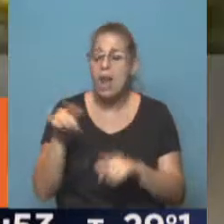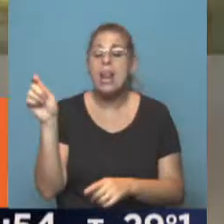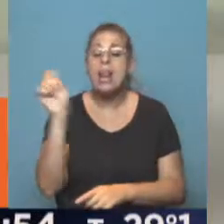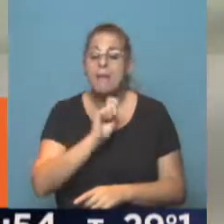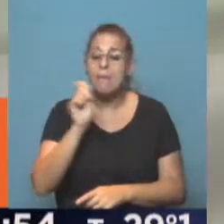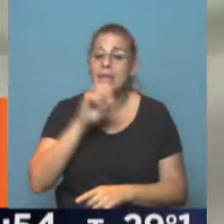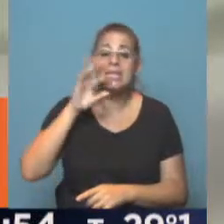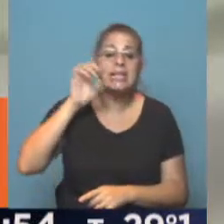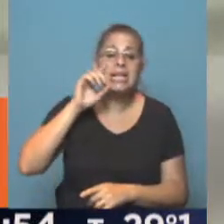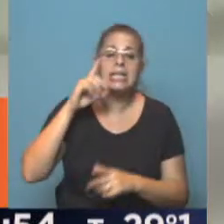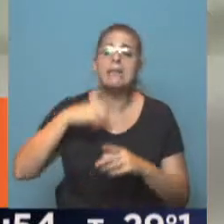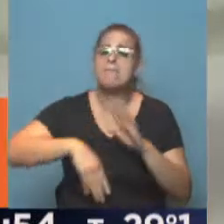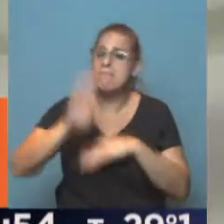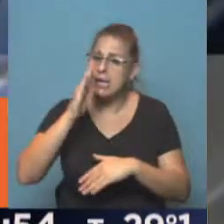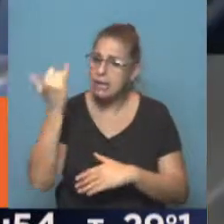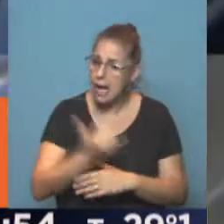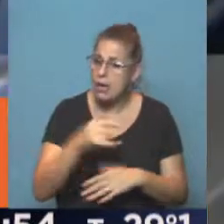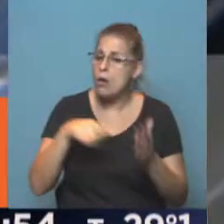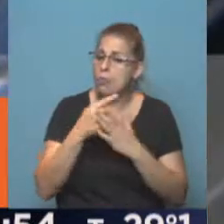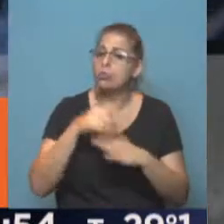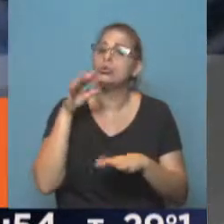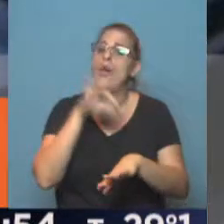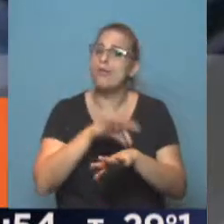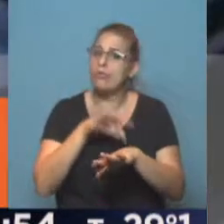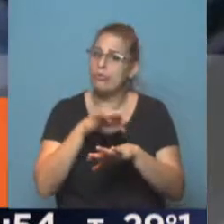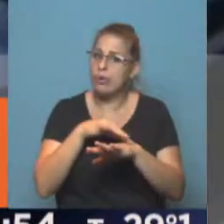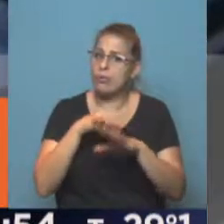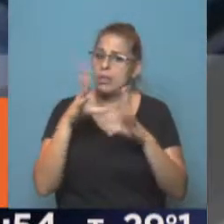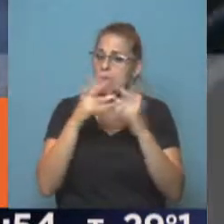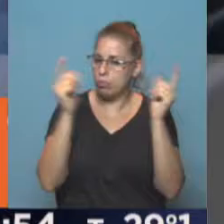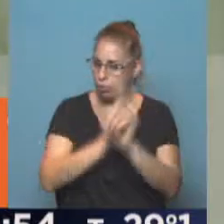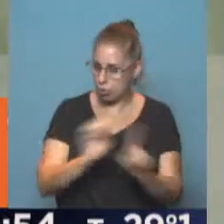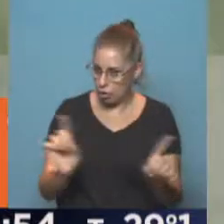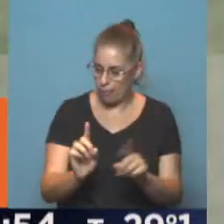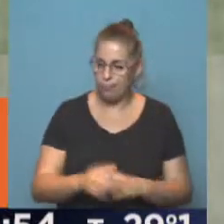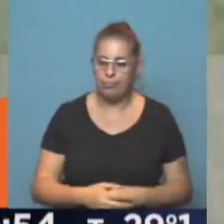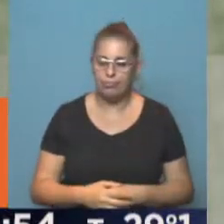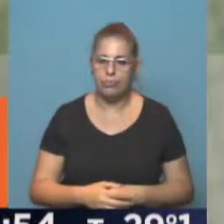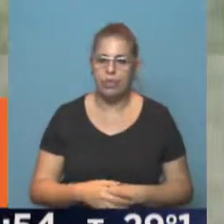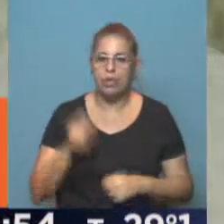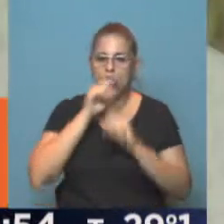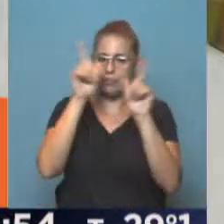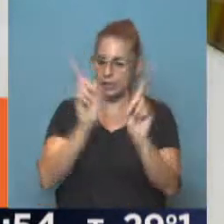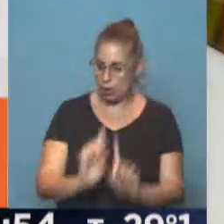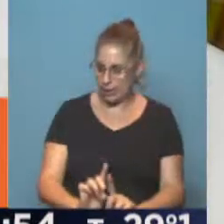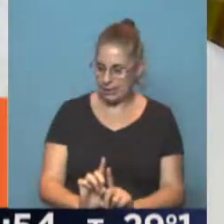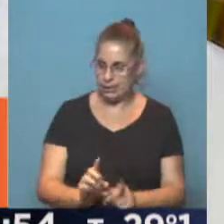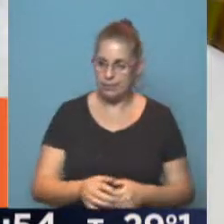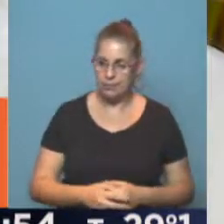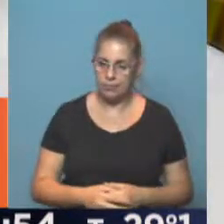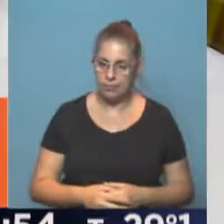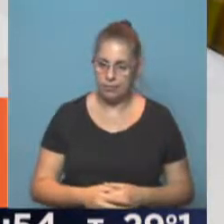eran superiores la amenaza de la enfermedad no ha desaparecido esto no es una sorpresa sino que